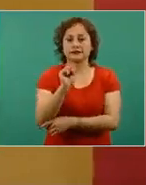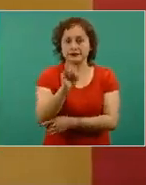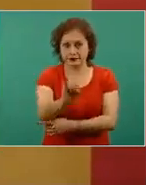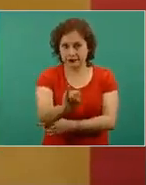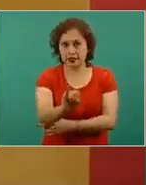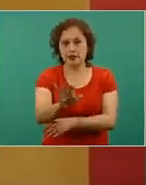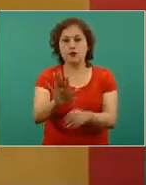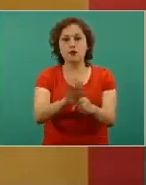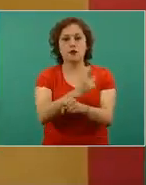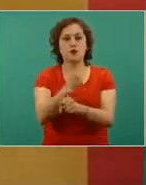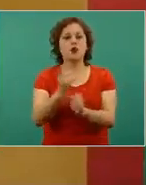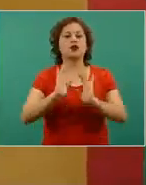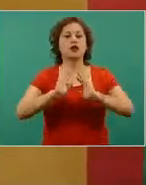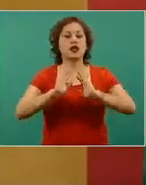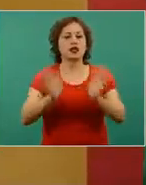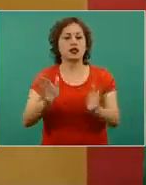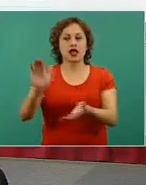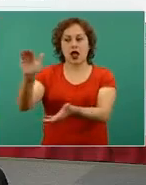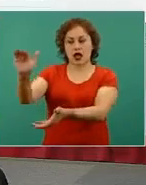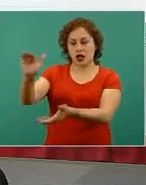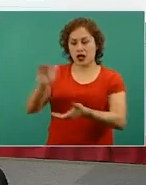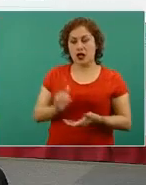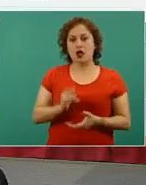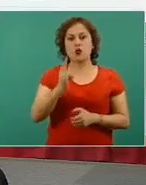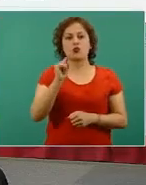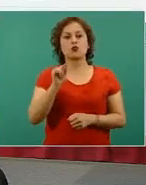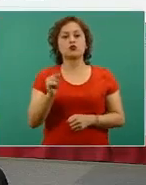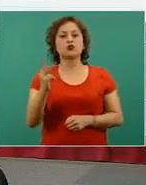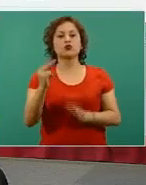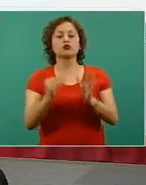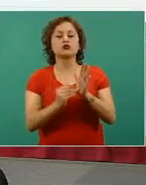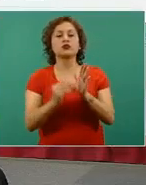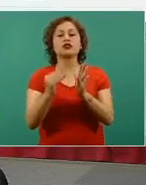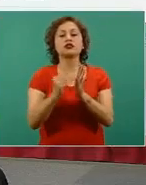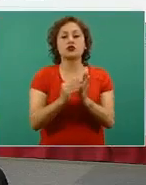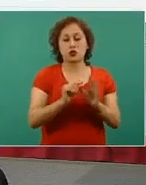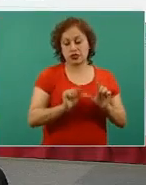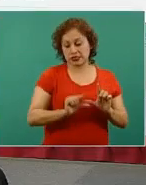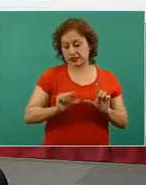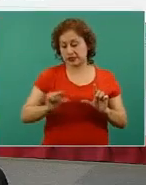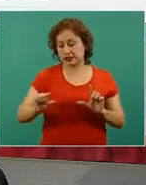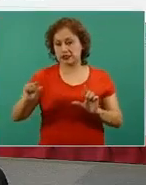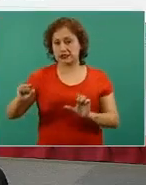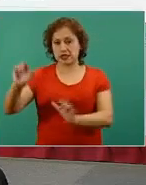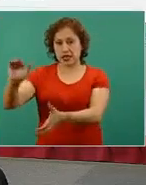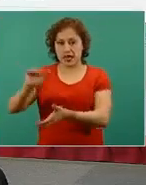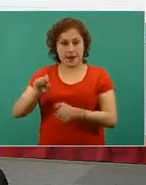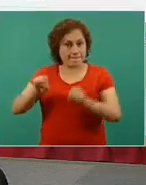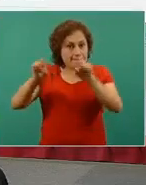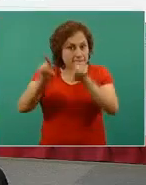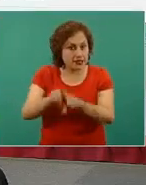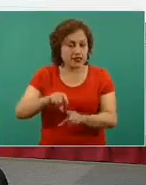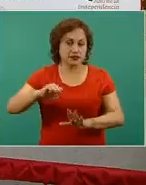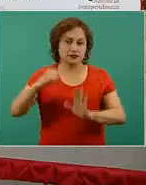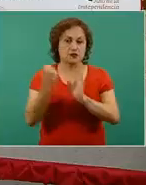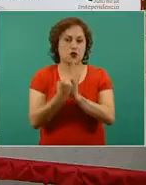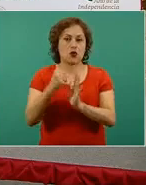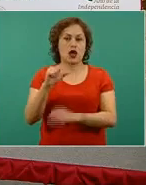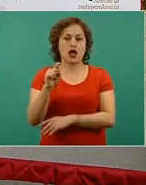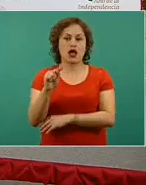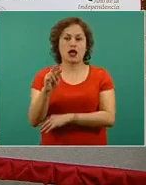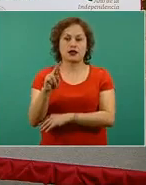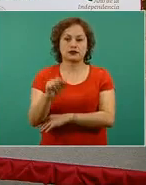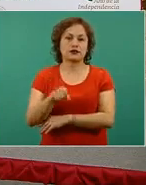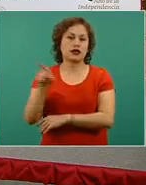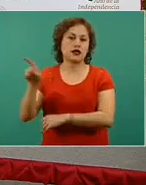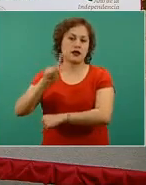llegada, en primer lugar, de 1.2 millones de dosis de vacuna del mismo contrato con el Instituto Serológico de la